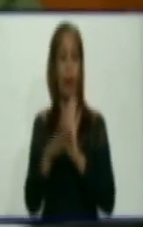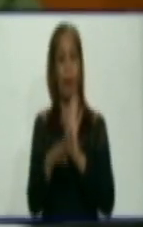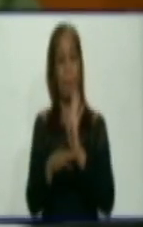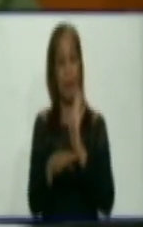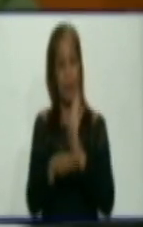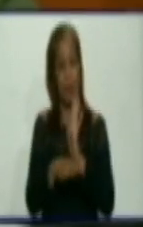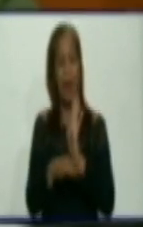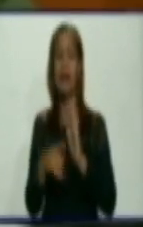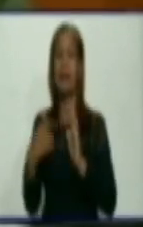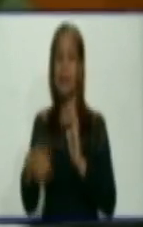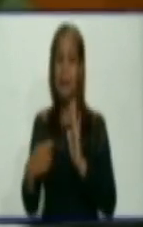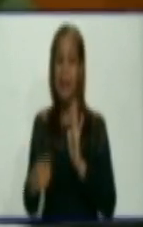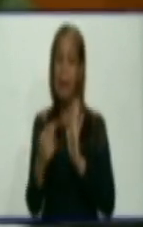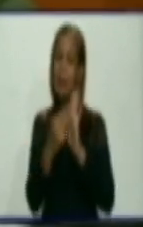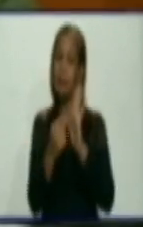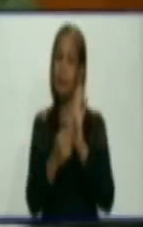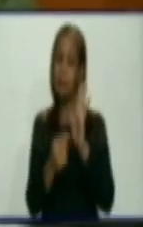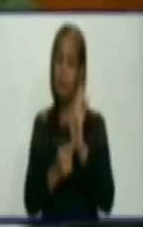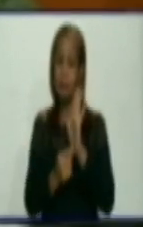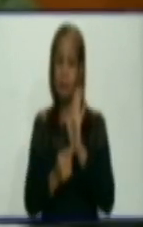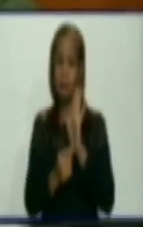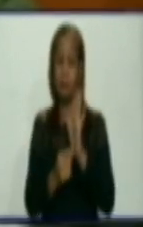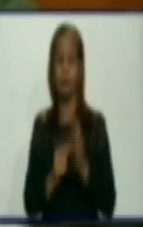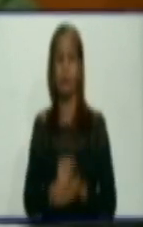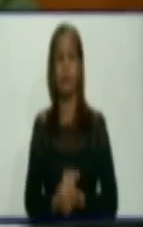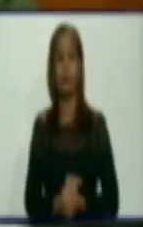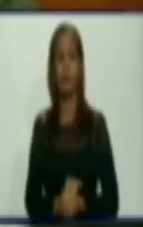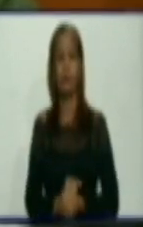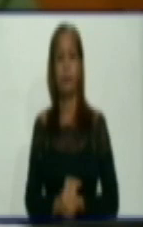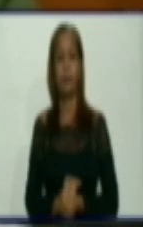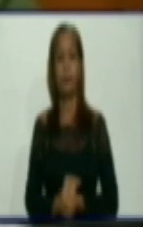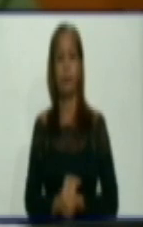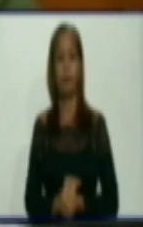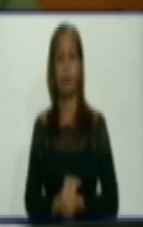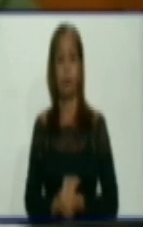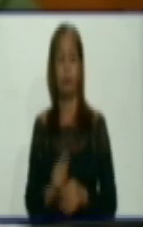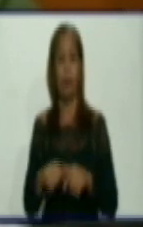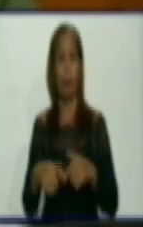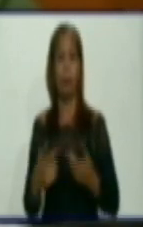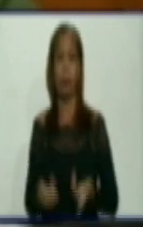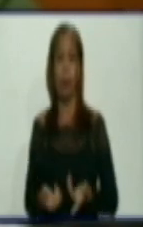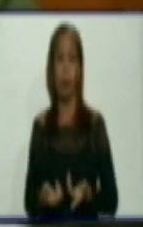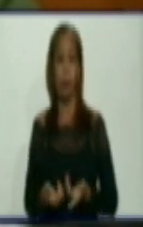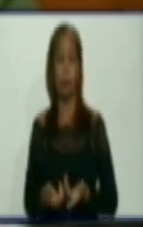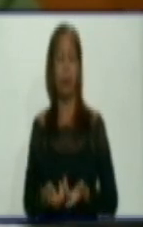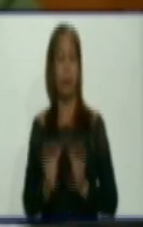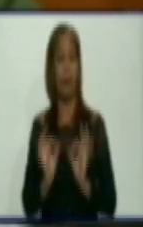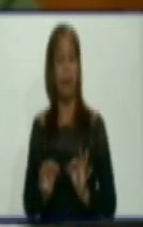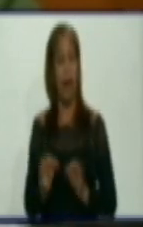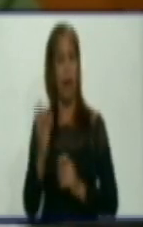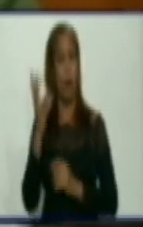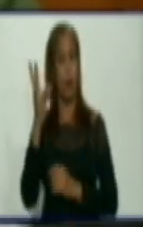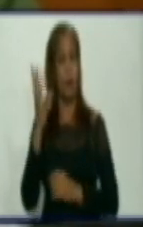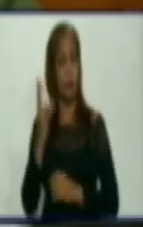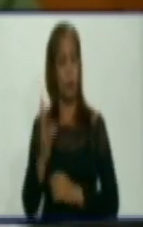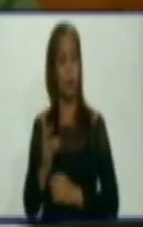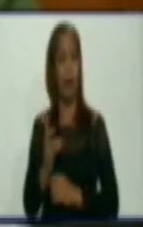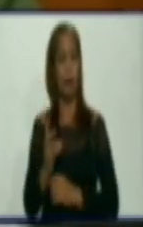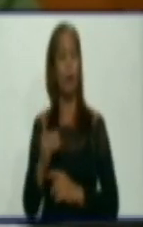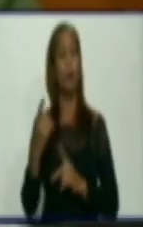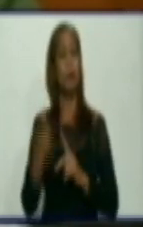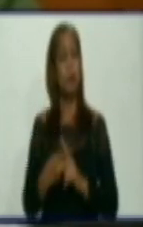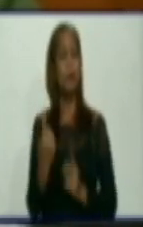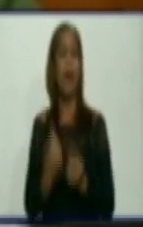la esencia está en el momento en que nos encontramos, Yunel, por los números, como tú acabas de decir. Y posteriormente daremos